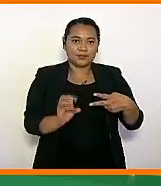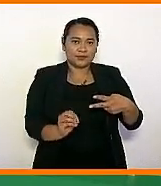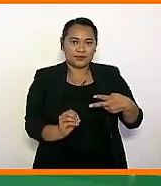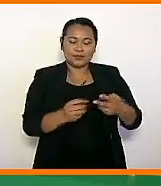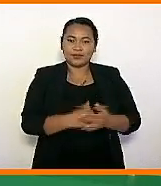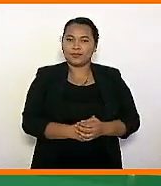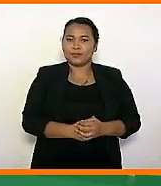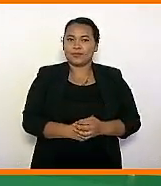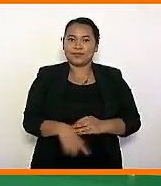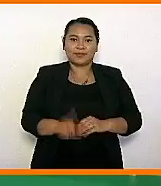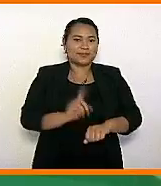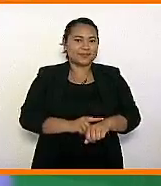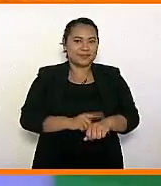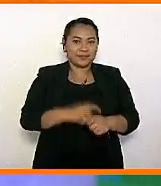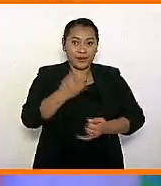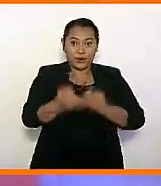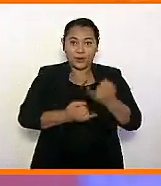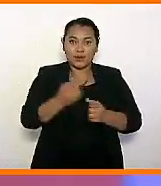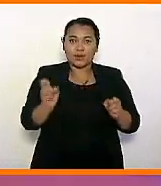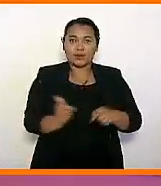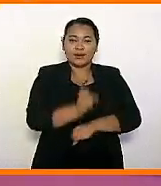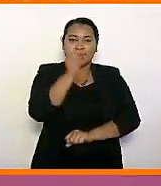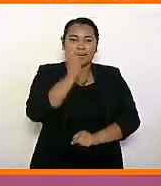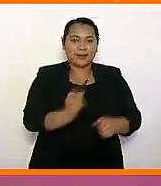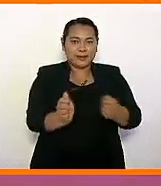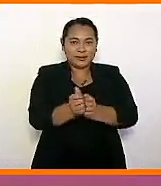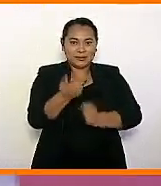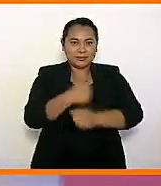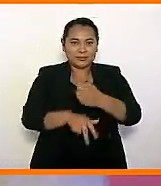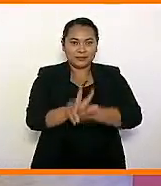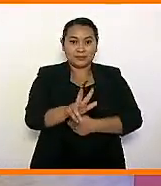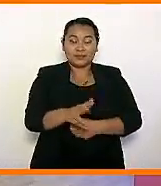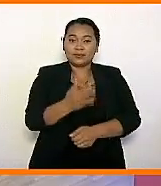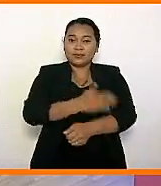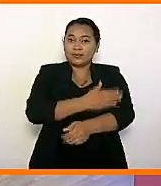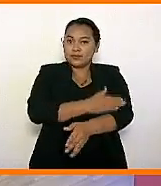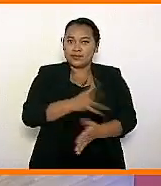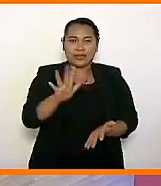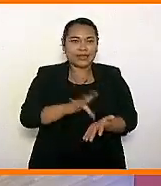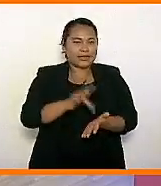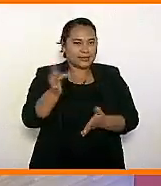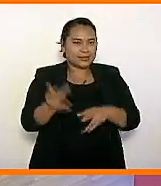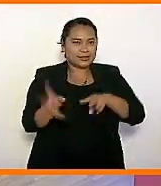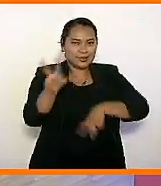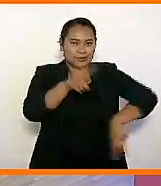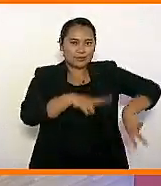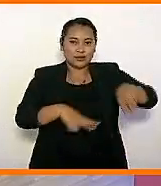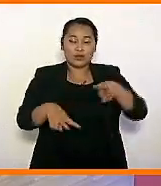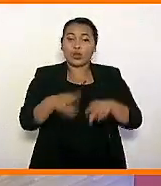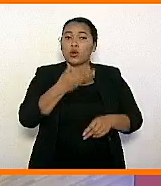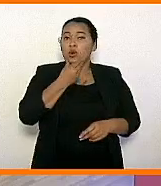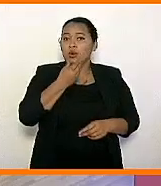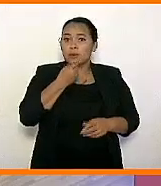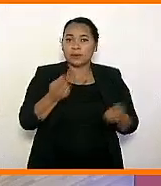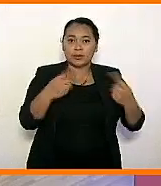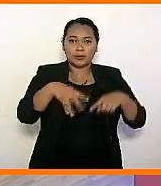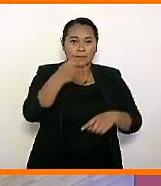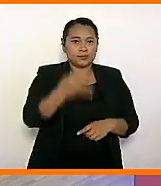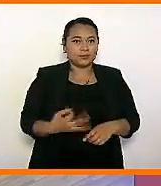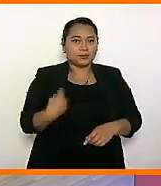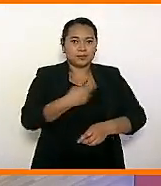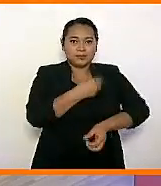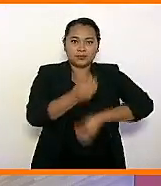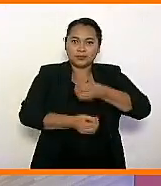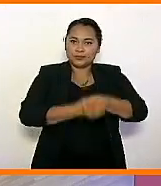Es momento de pegar y ganar junto a Pega 3. Pero antes quiero agradecerle a nuestro auditor por ser parte de nuestro sorteo. Atentos,